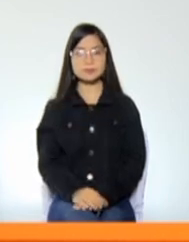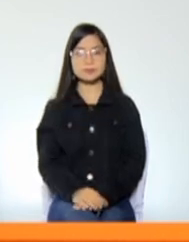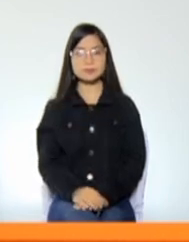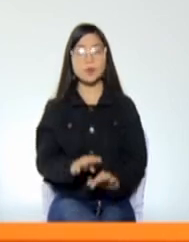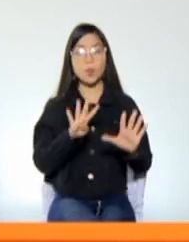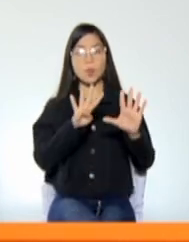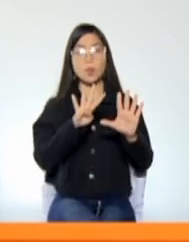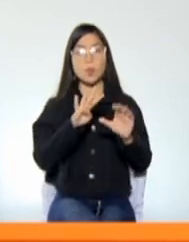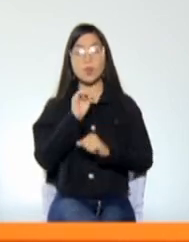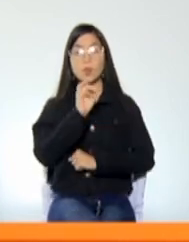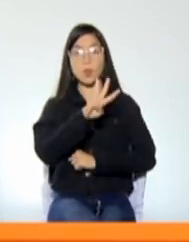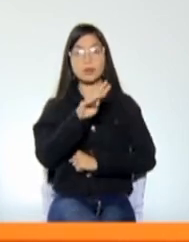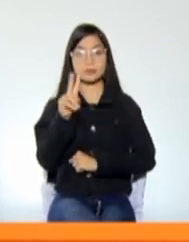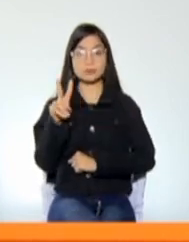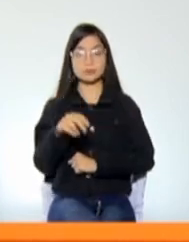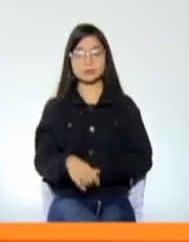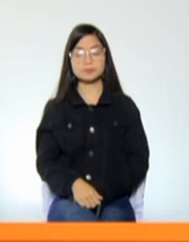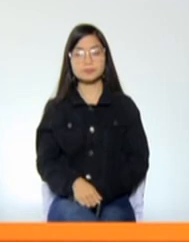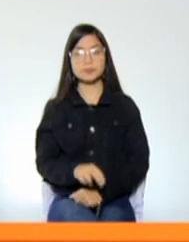42,